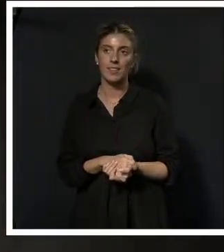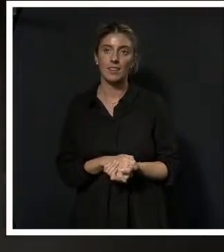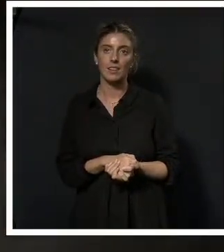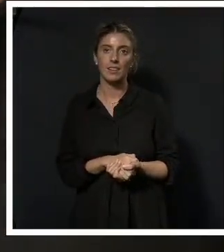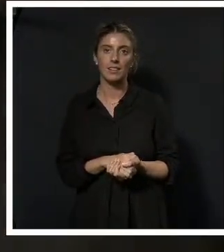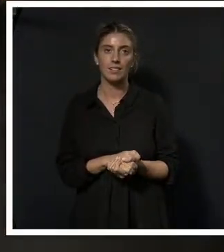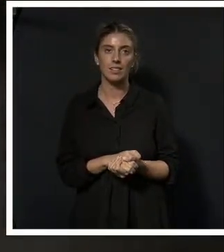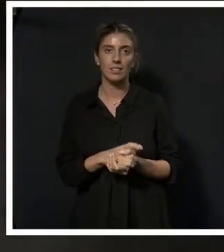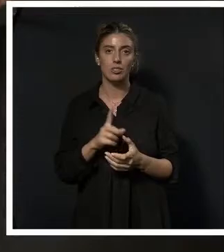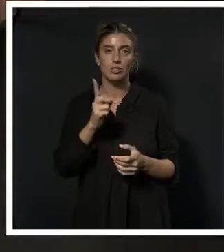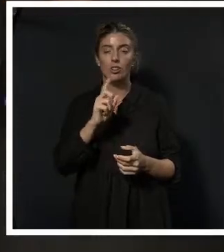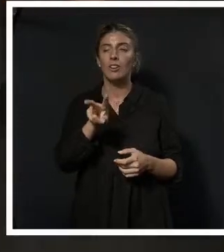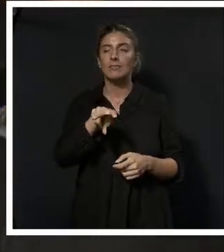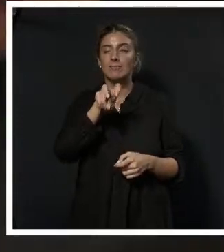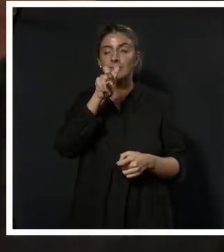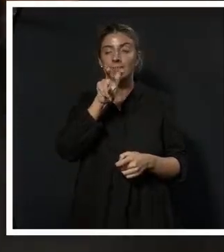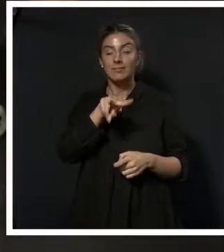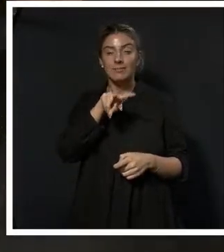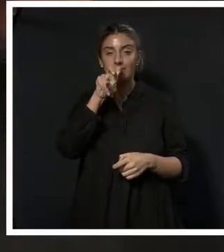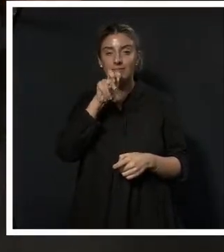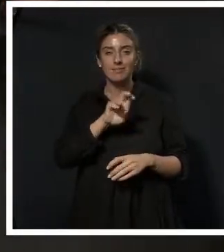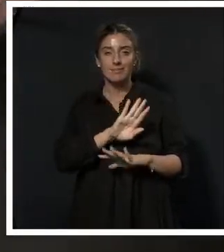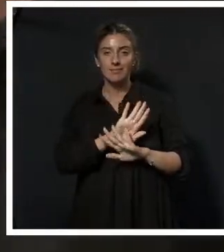sea solo ochero